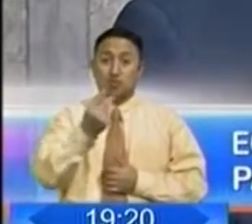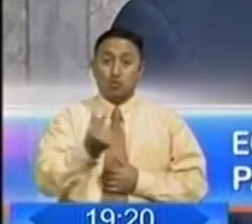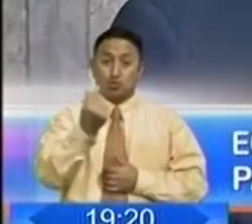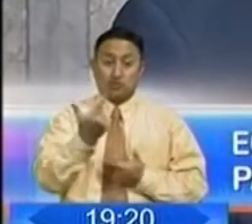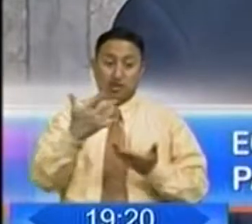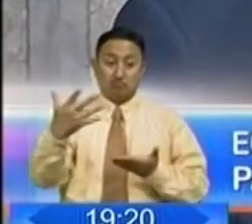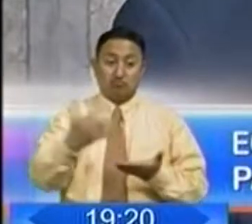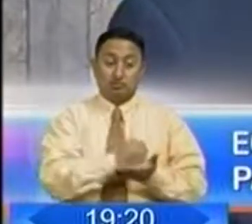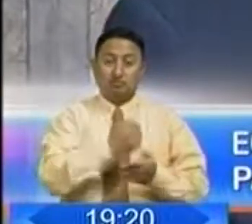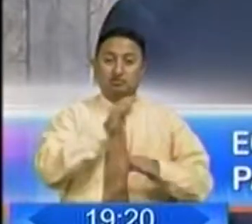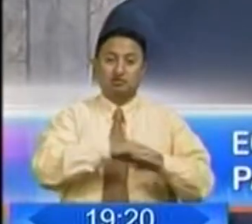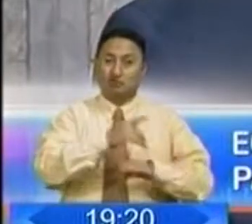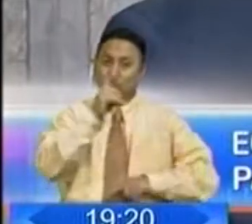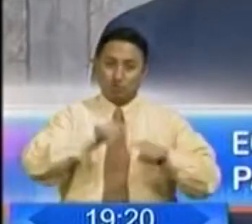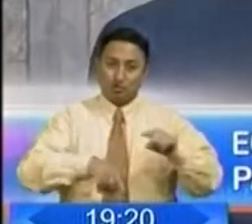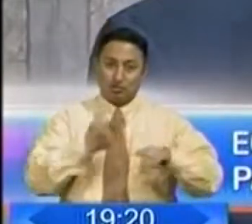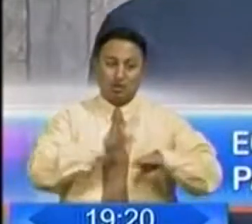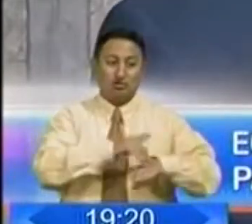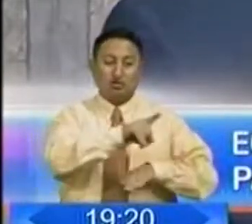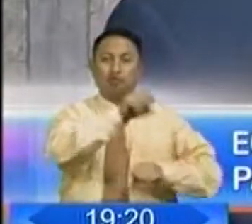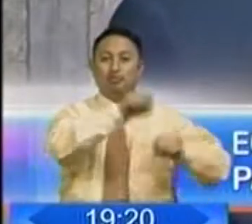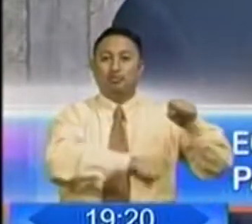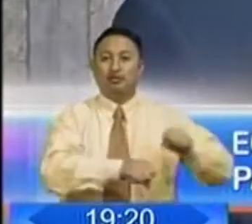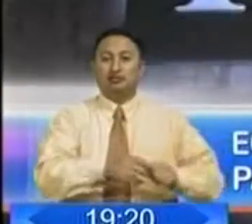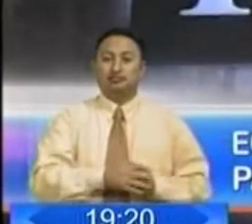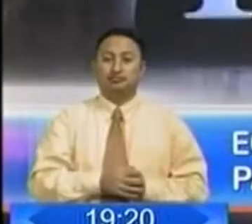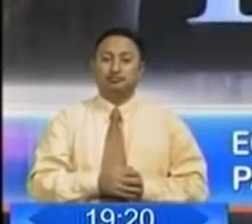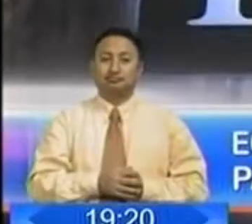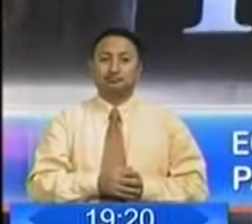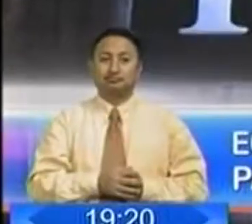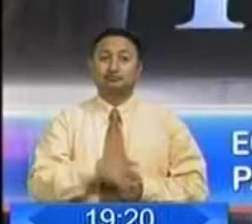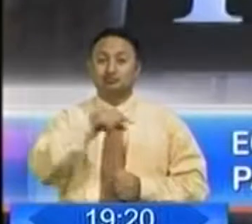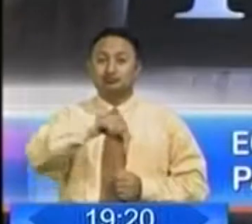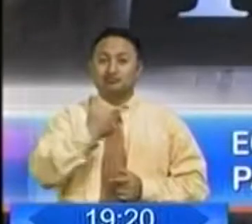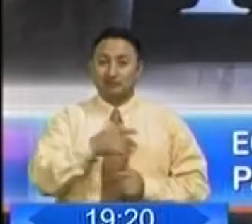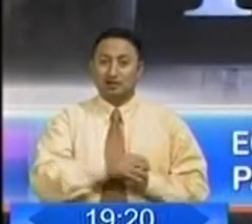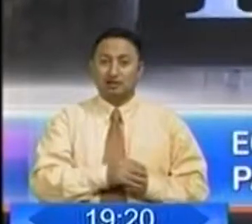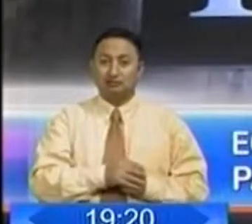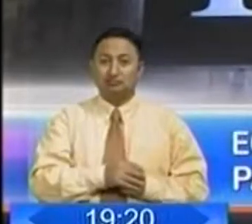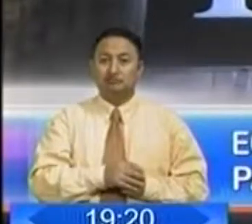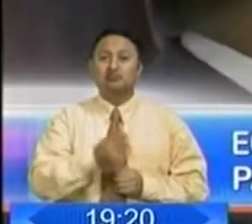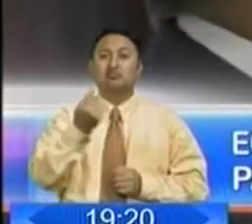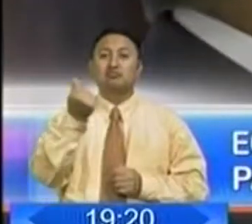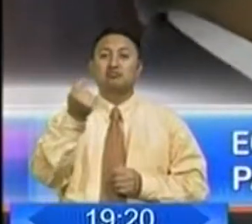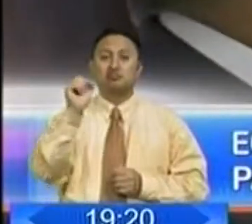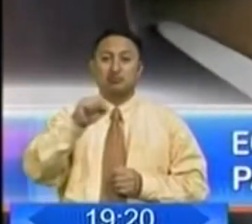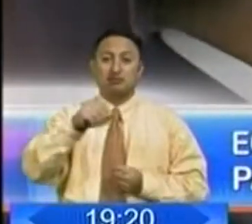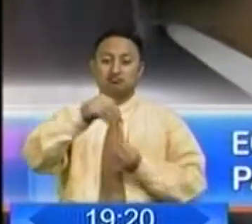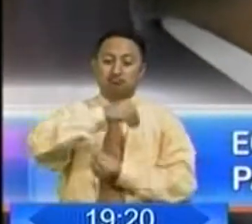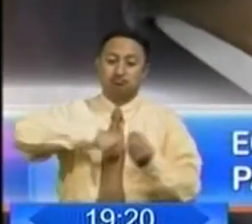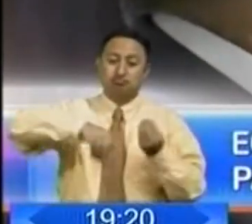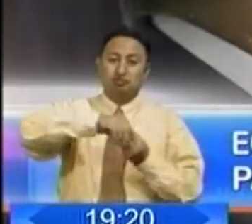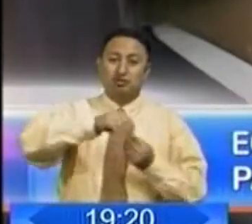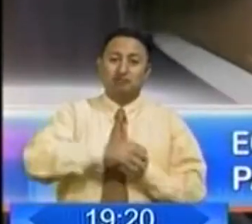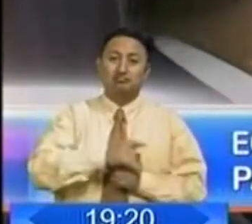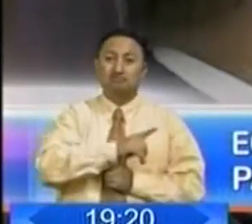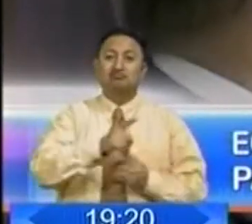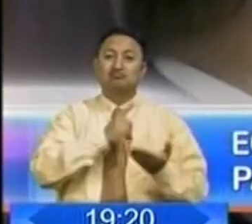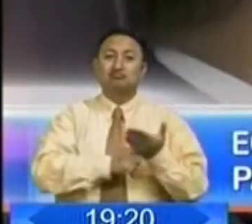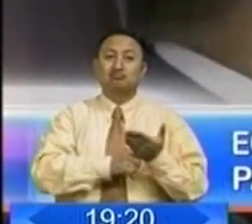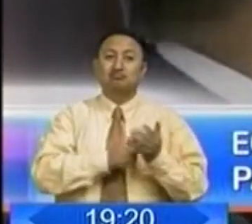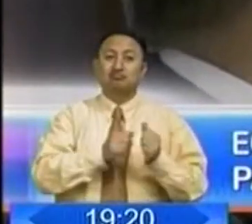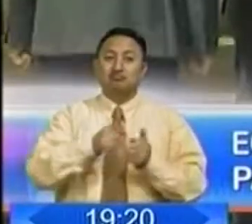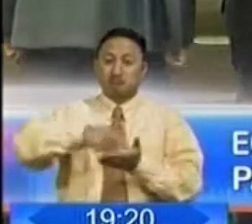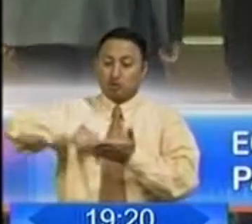obtuvo en razón de la causación del daño. Ahí se tomarán en cuenta los rubros indemnizatorios que salgan del análisis de cada